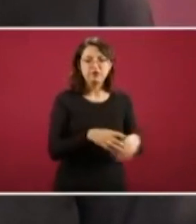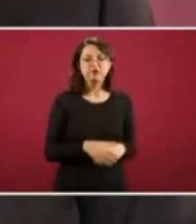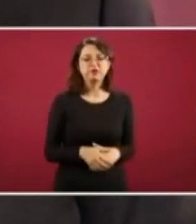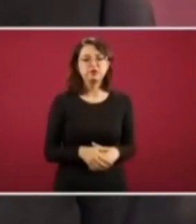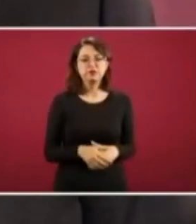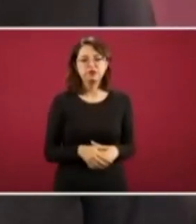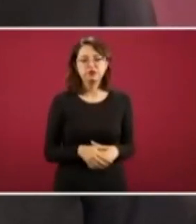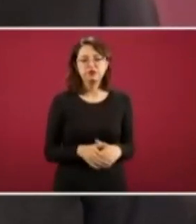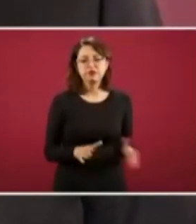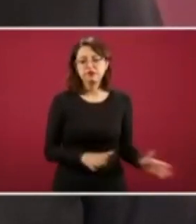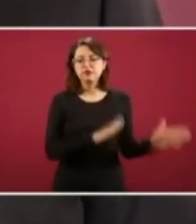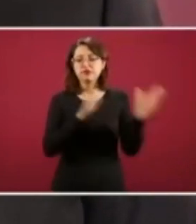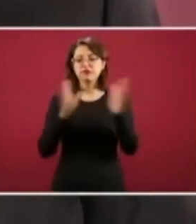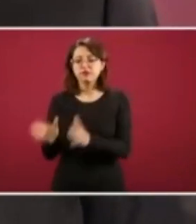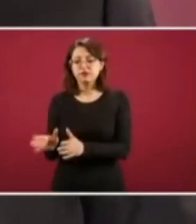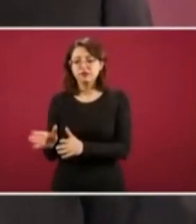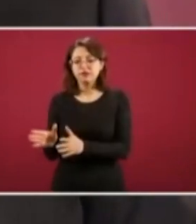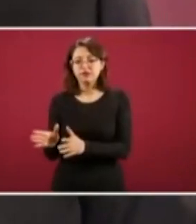y